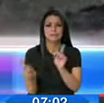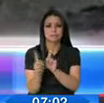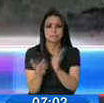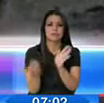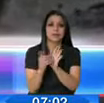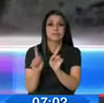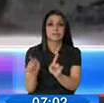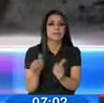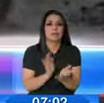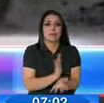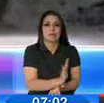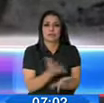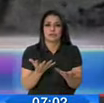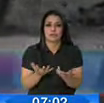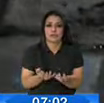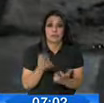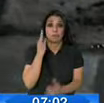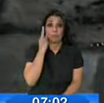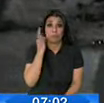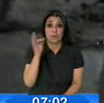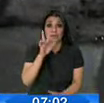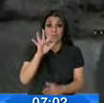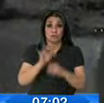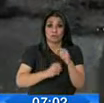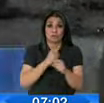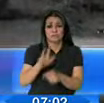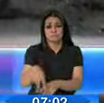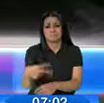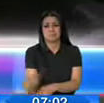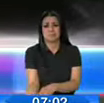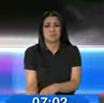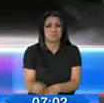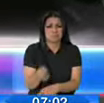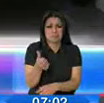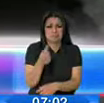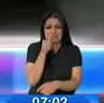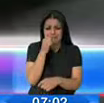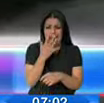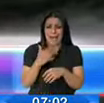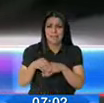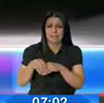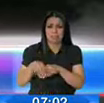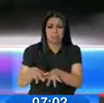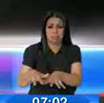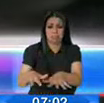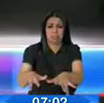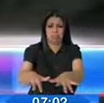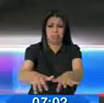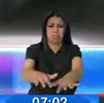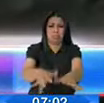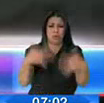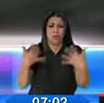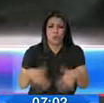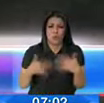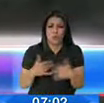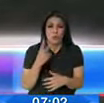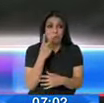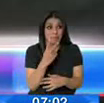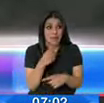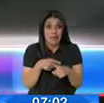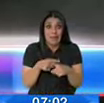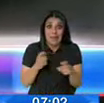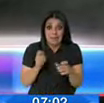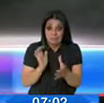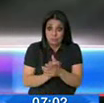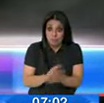mujer de 38 años se desplomó. Su muerte fue cuestión de segundos. La sangre invadía la calle adoquinada. Al ver a su ex mujer tendida